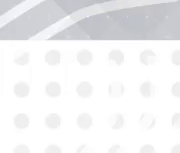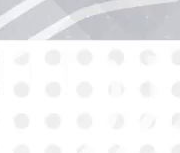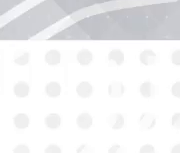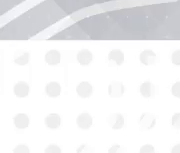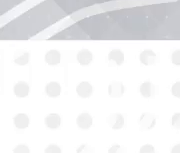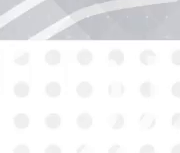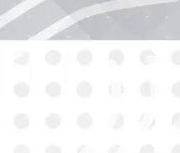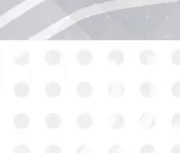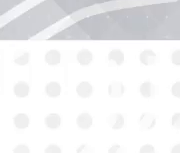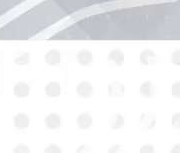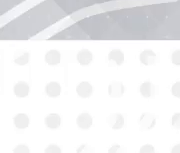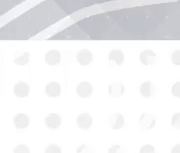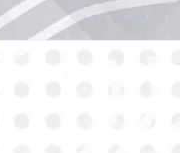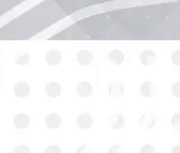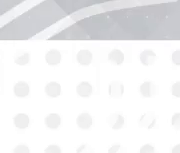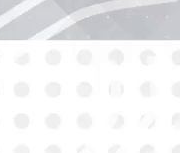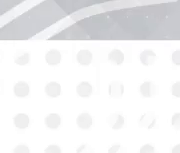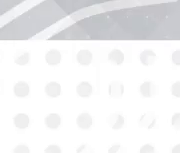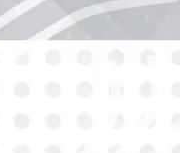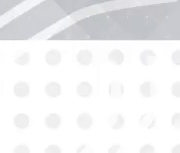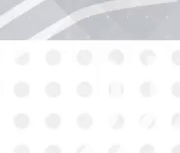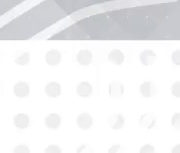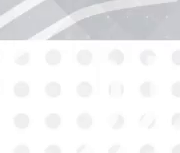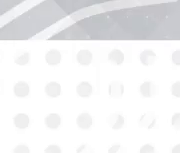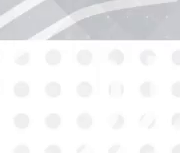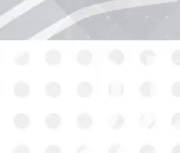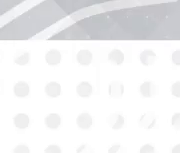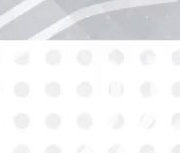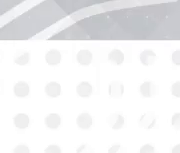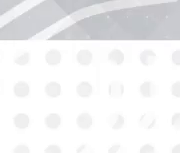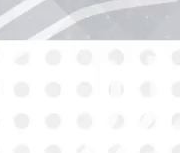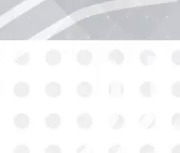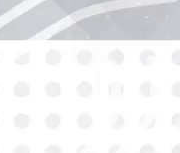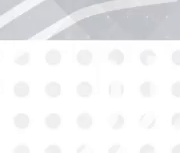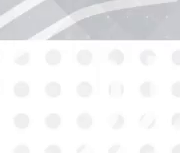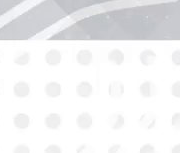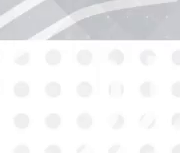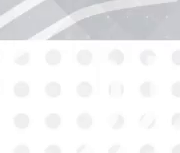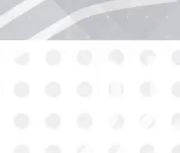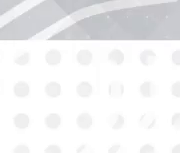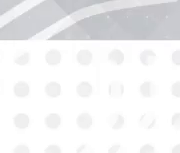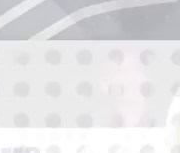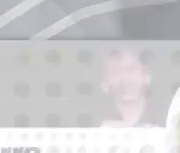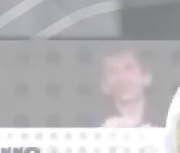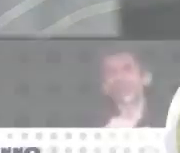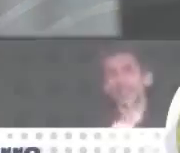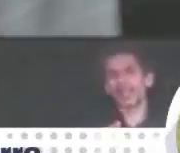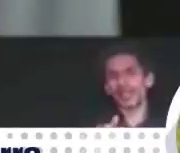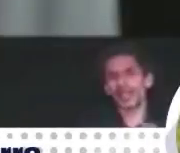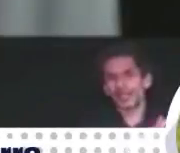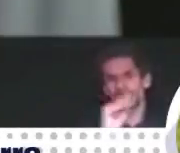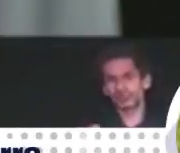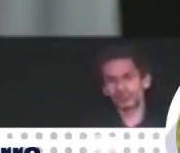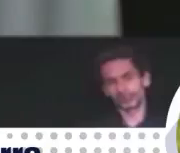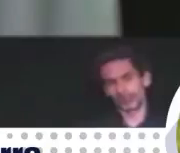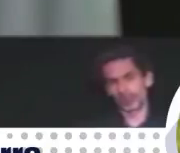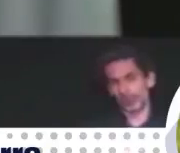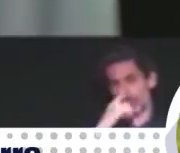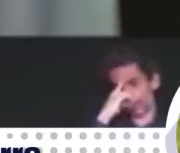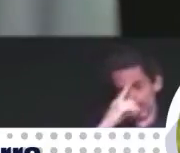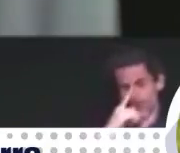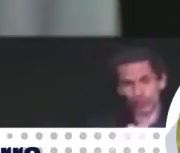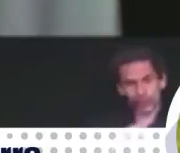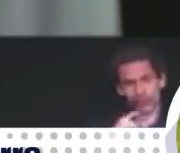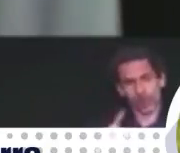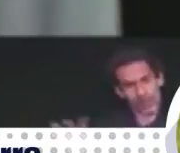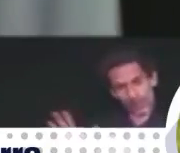Alberto, un partido que a pesar de los resultados, a pesar de la circunstancia de nuestra nueva realidad,